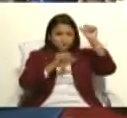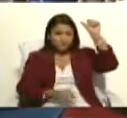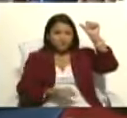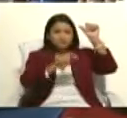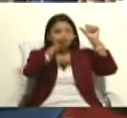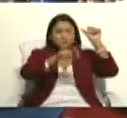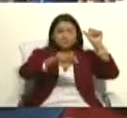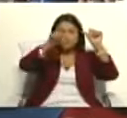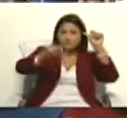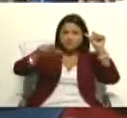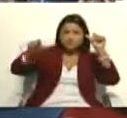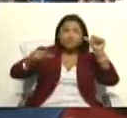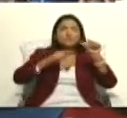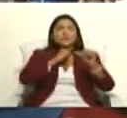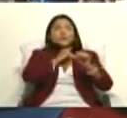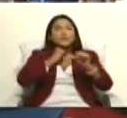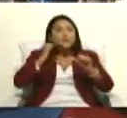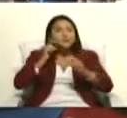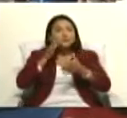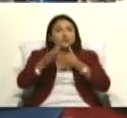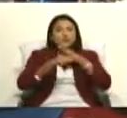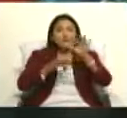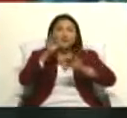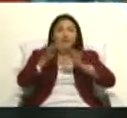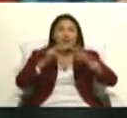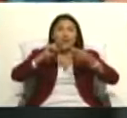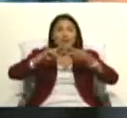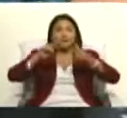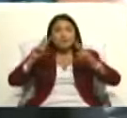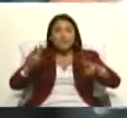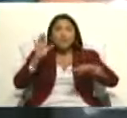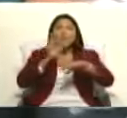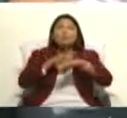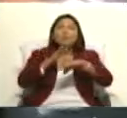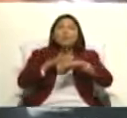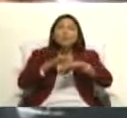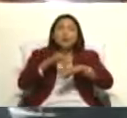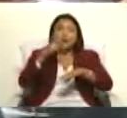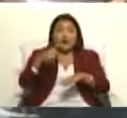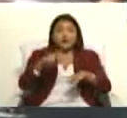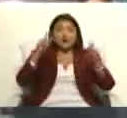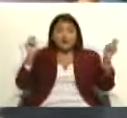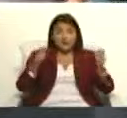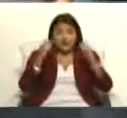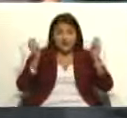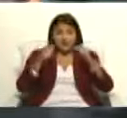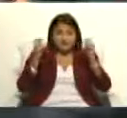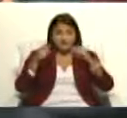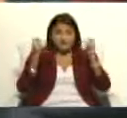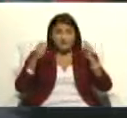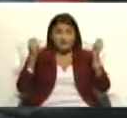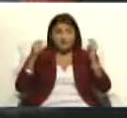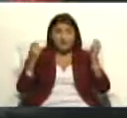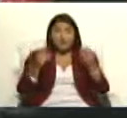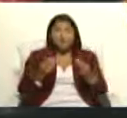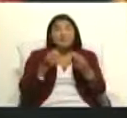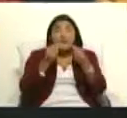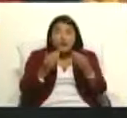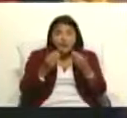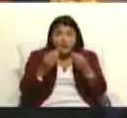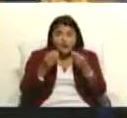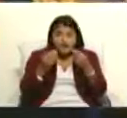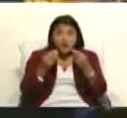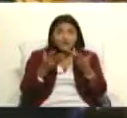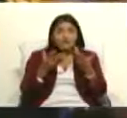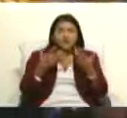al padre hablar de la Paz Por qué Porque hay una campaña que esto es para ir a la guerra para